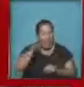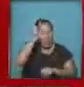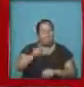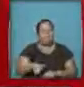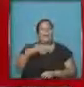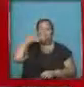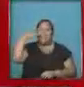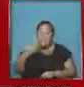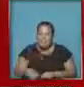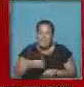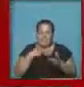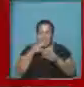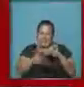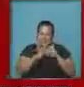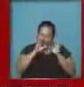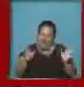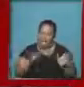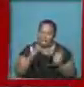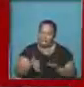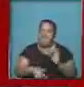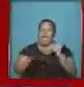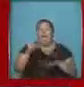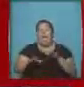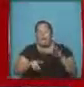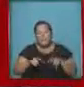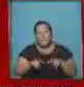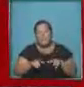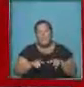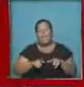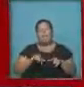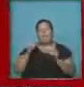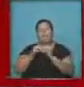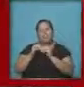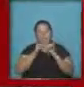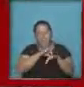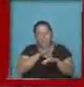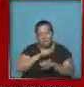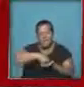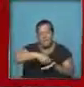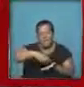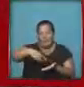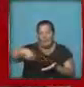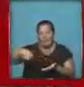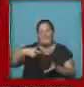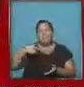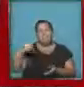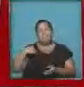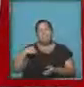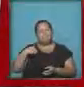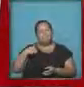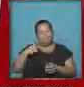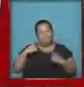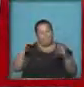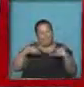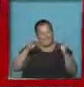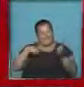haya entendido lo que quisimos decirle. Entendido, a veces los colegas escriben, creo que me hago la excepción